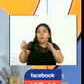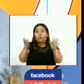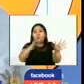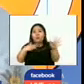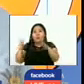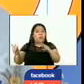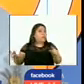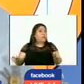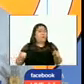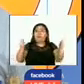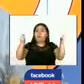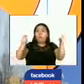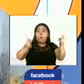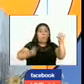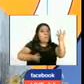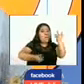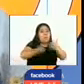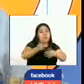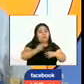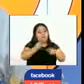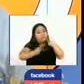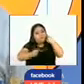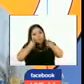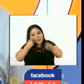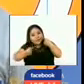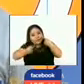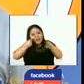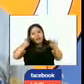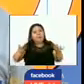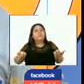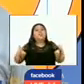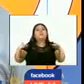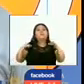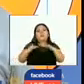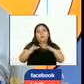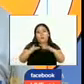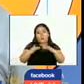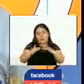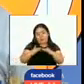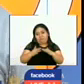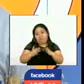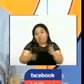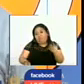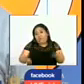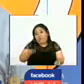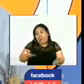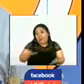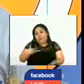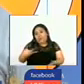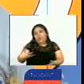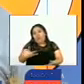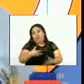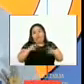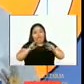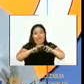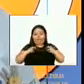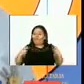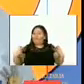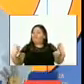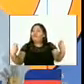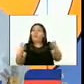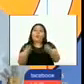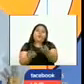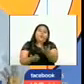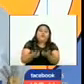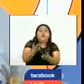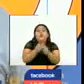para visitar o hacer turismo de montaña, también de repente queremos todos tener una fogata para